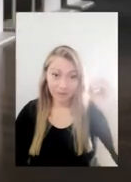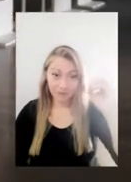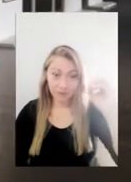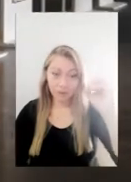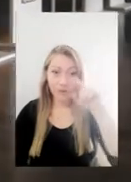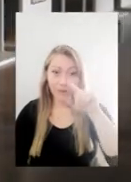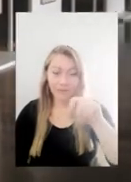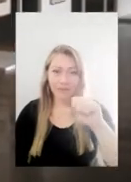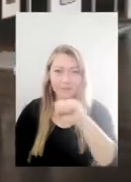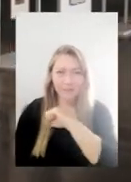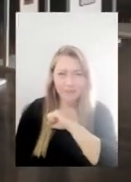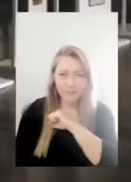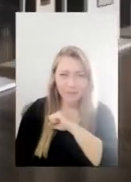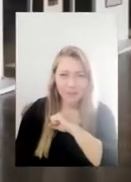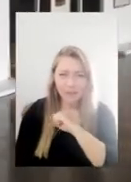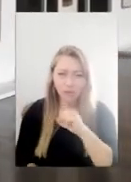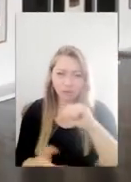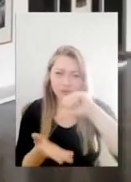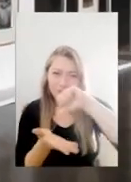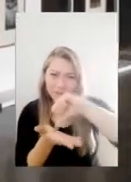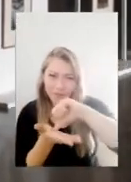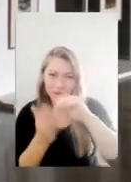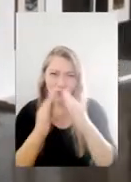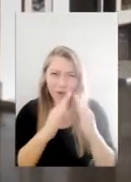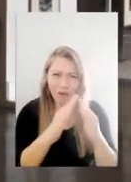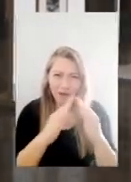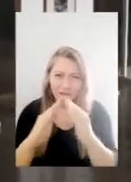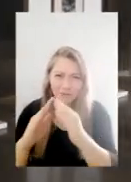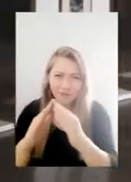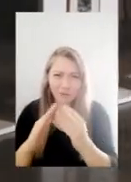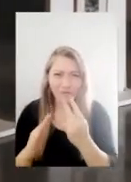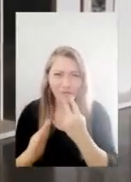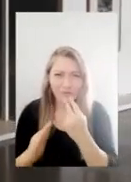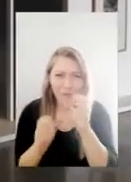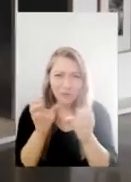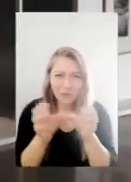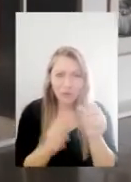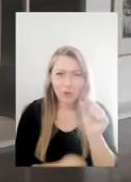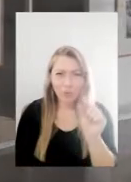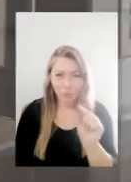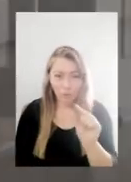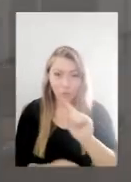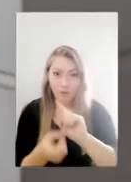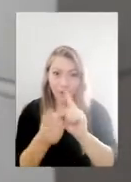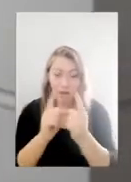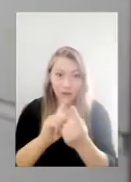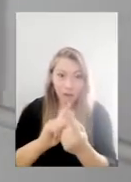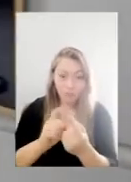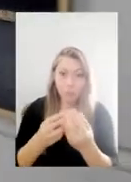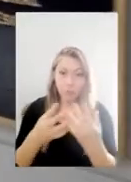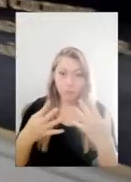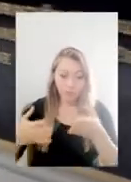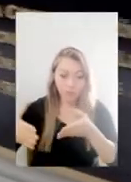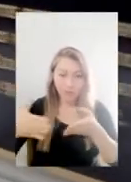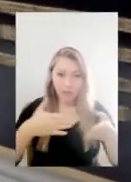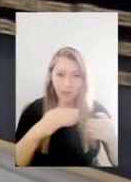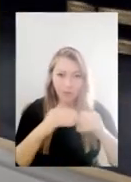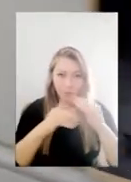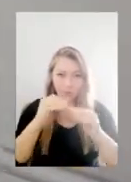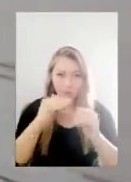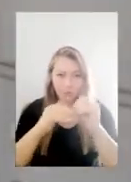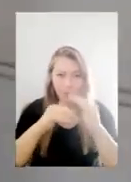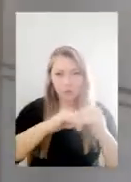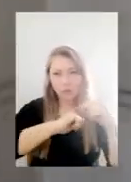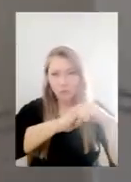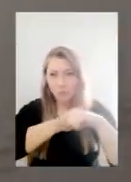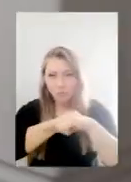contemplando una capital mucho menos poblada. Una época de profundos cambios urbanos, tecnológicos y también sociales, cuya repercusión